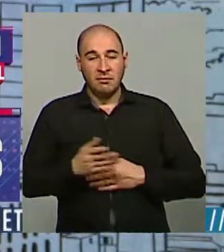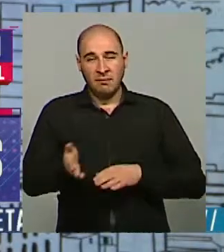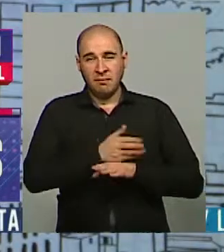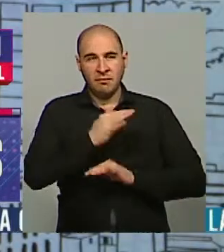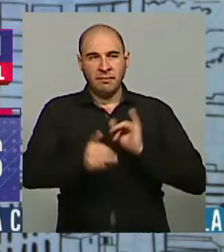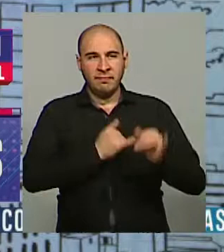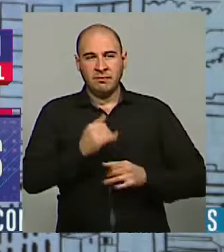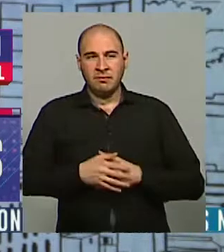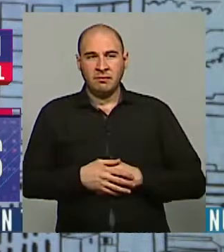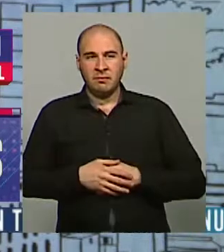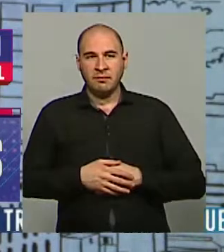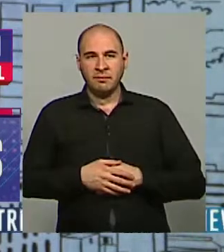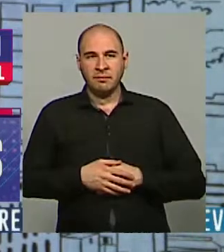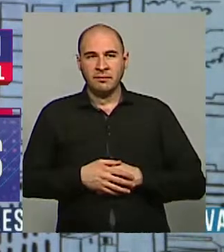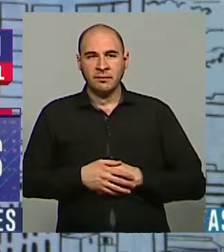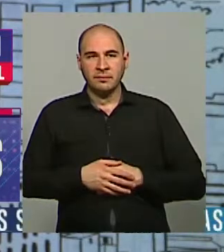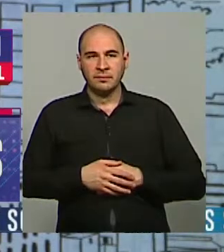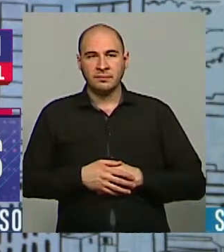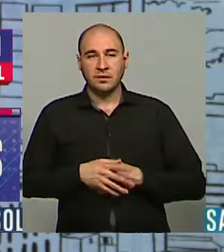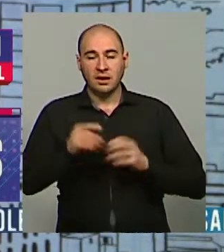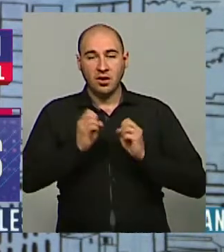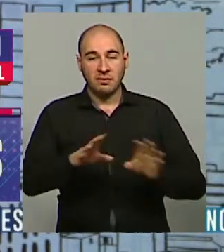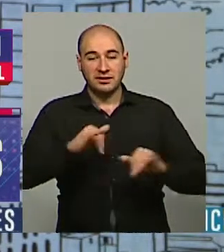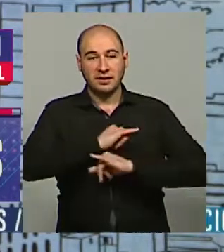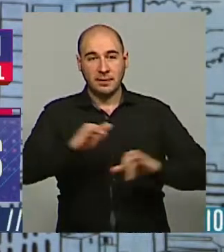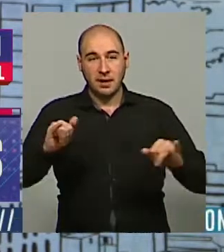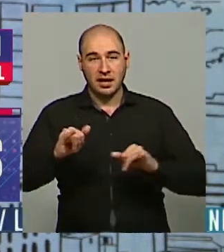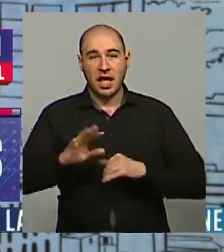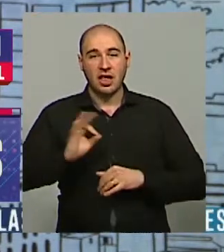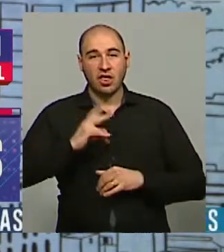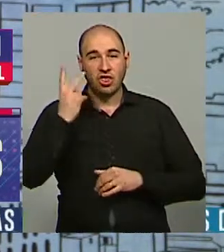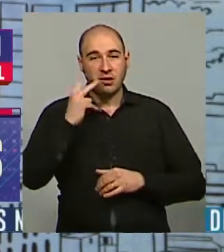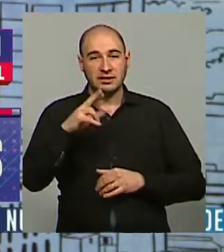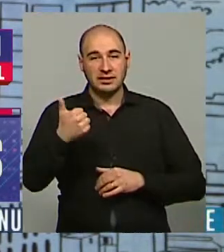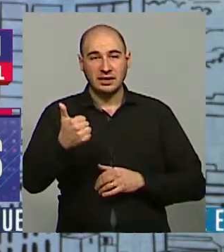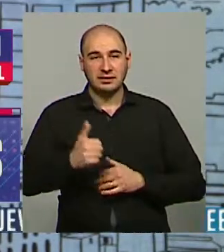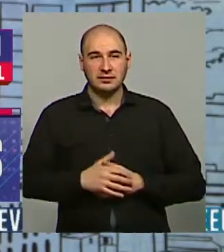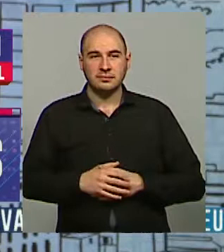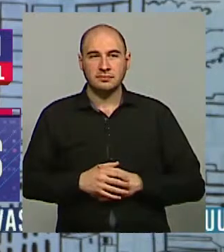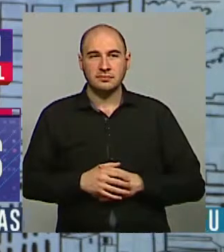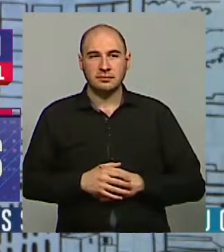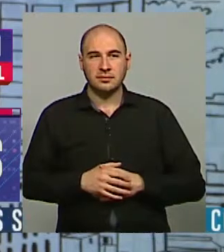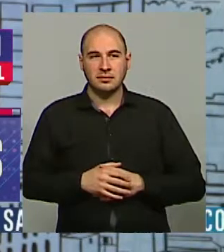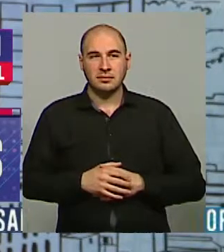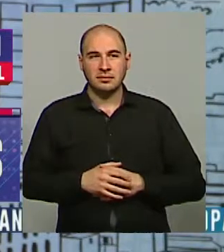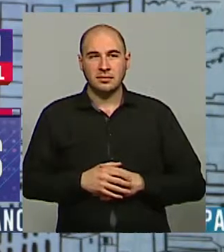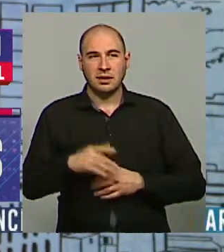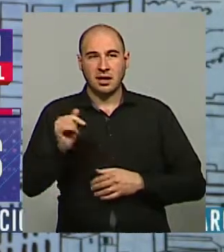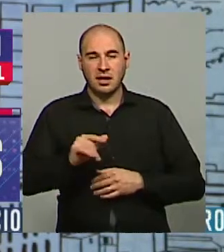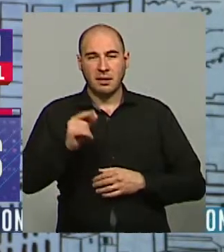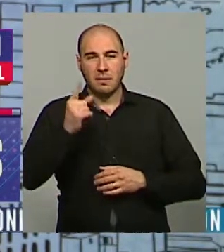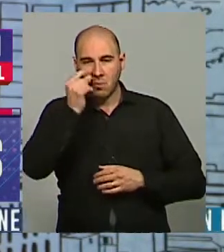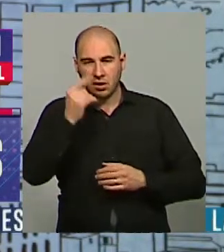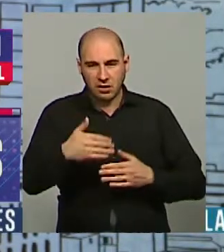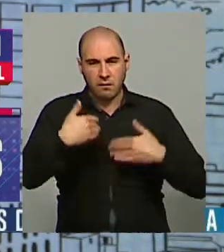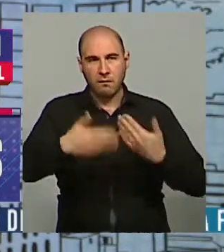anteriormente. Desde que empieza su campaña allá en el 2006, desde que hace su figura más política,